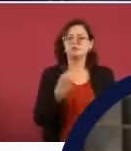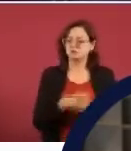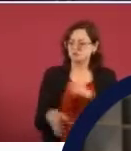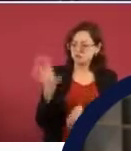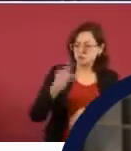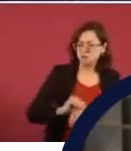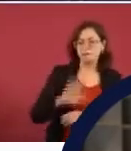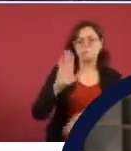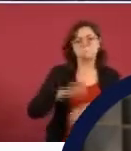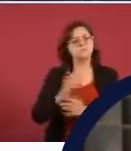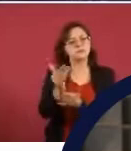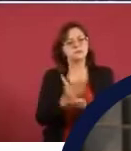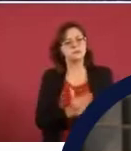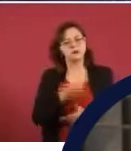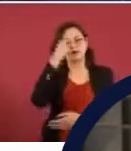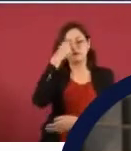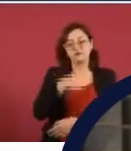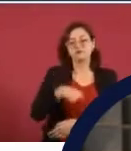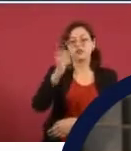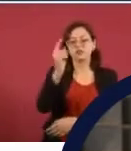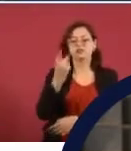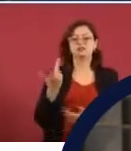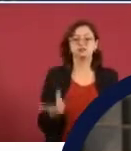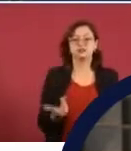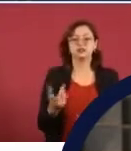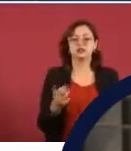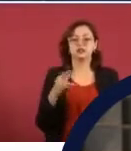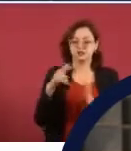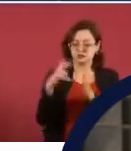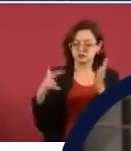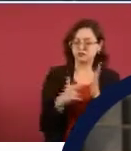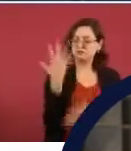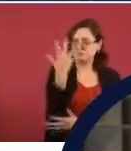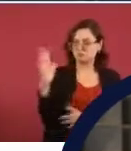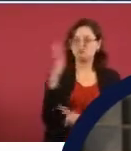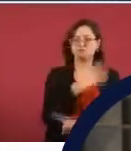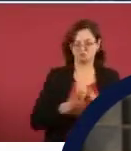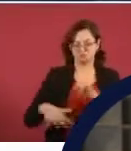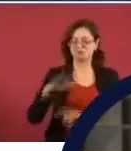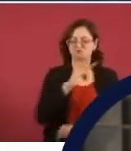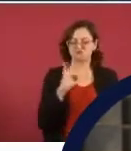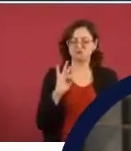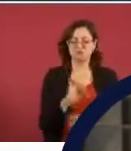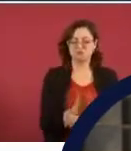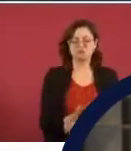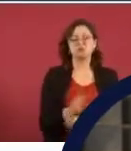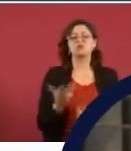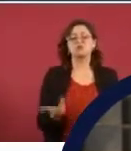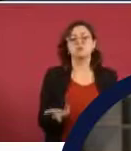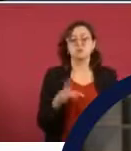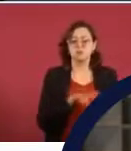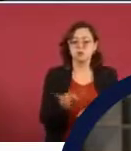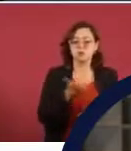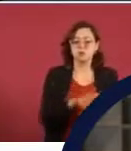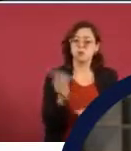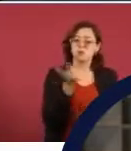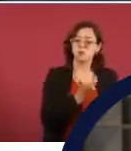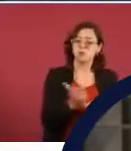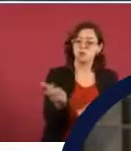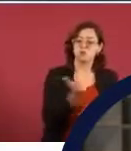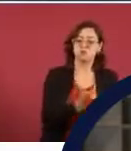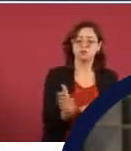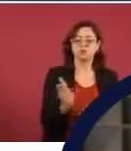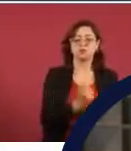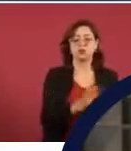en crecimiento en México. Entonces fueron razones internas. Si esas razones prevalecen, entonces sí, dicen, probablemente